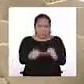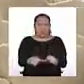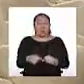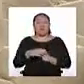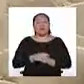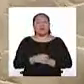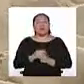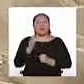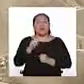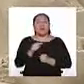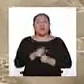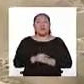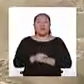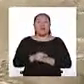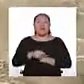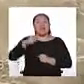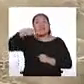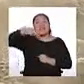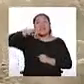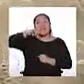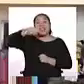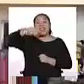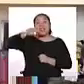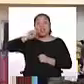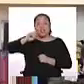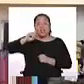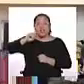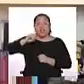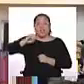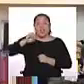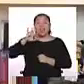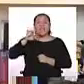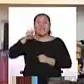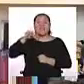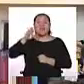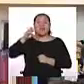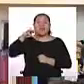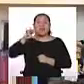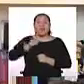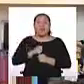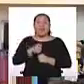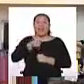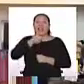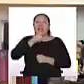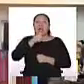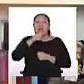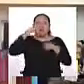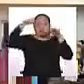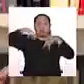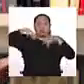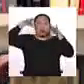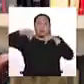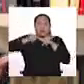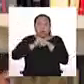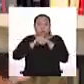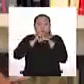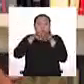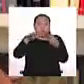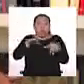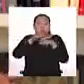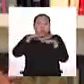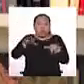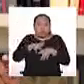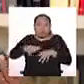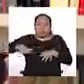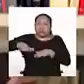El fenómeno del niño siempre ha estado con nosotros. Y no se trataba de luchar ni de enfrentarse, sino de